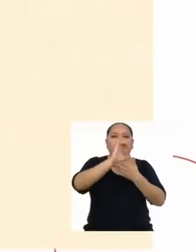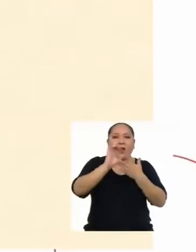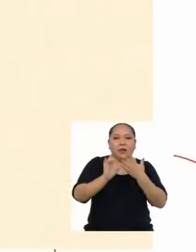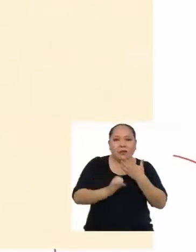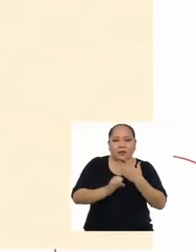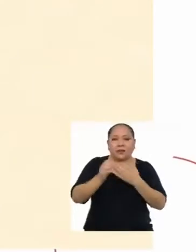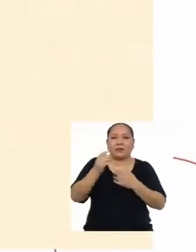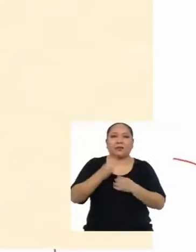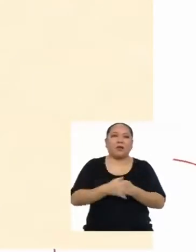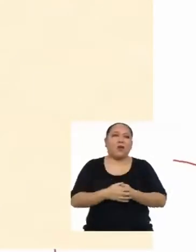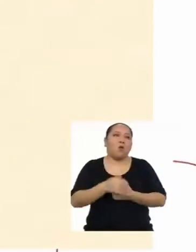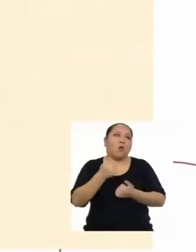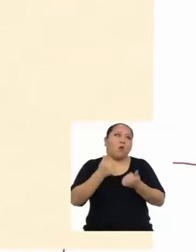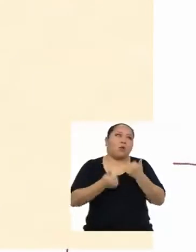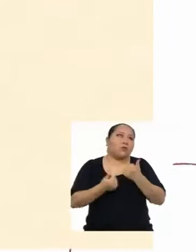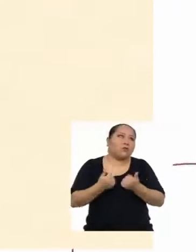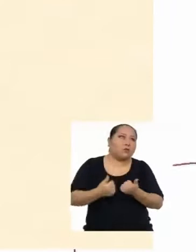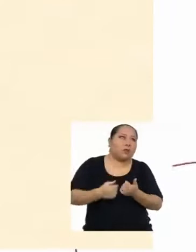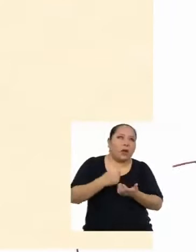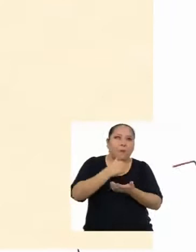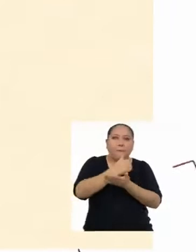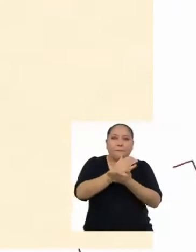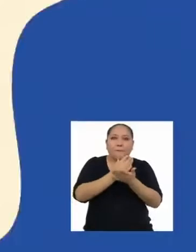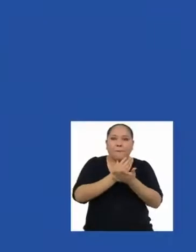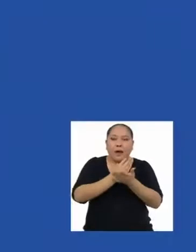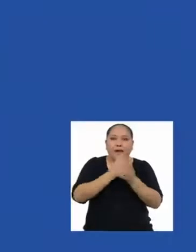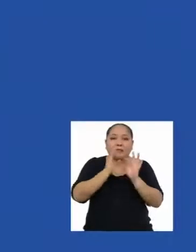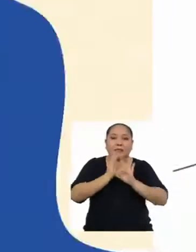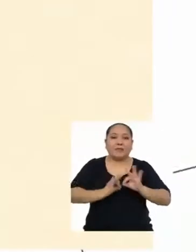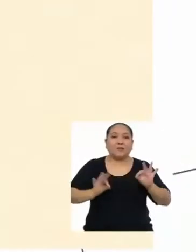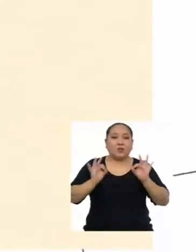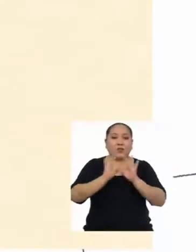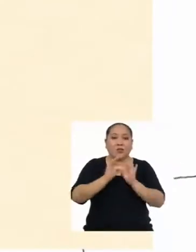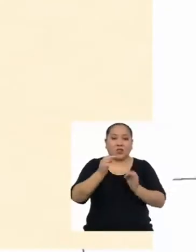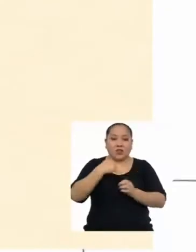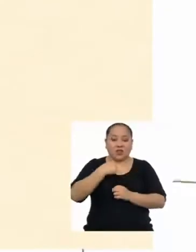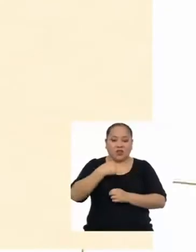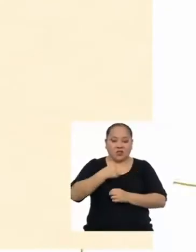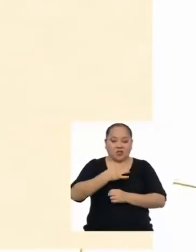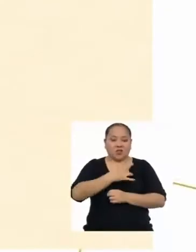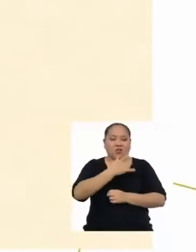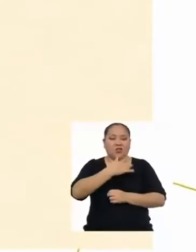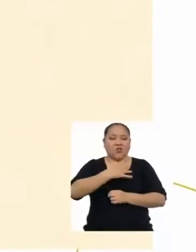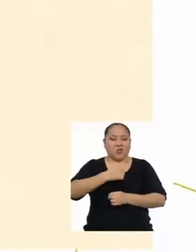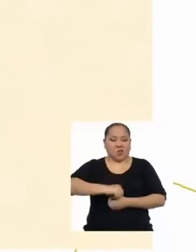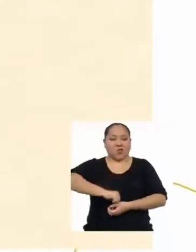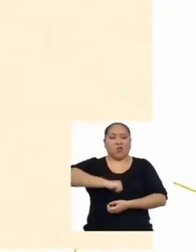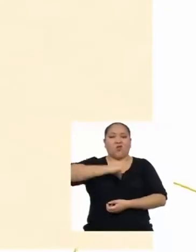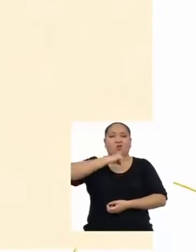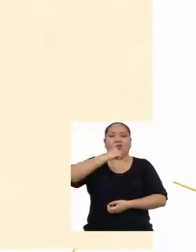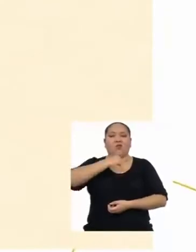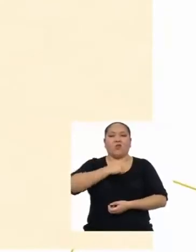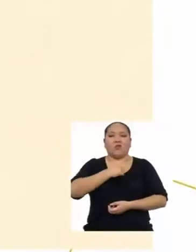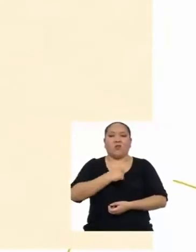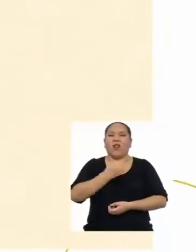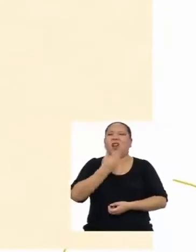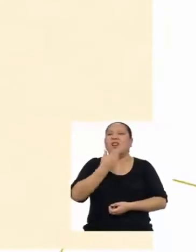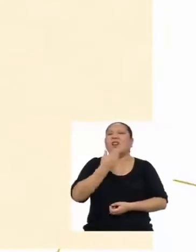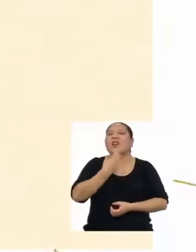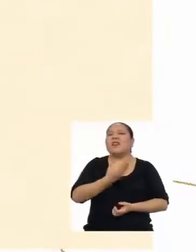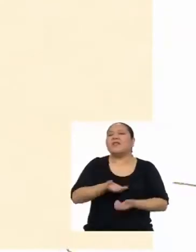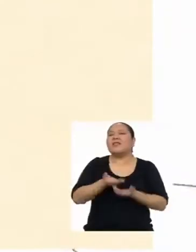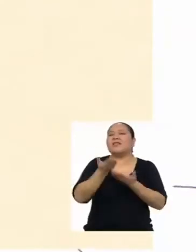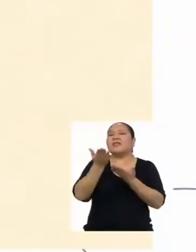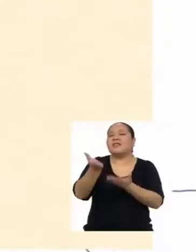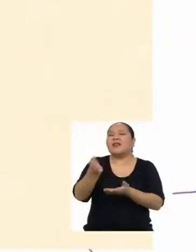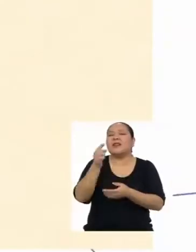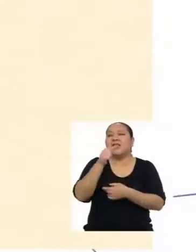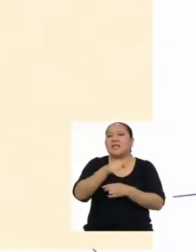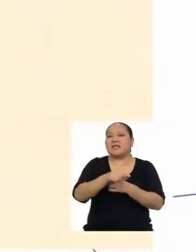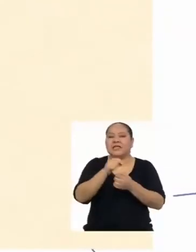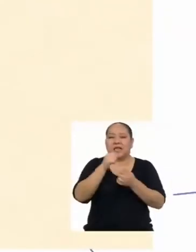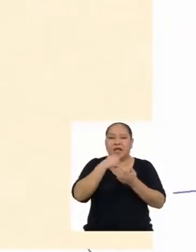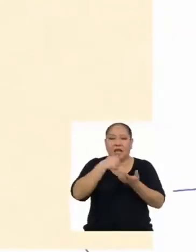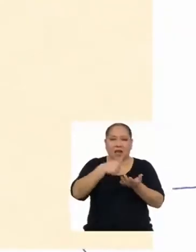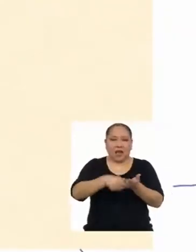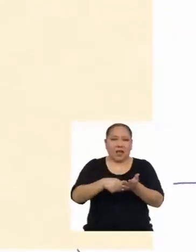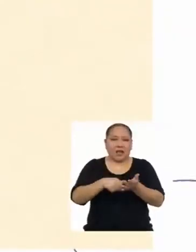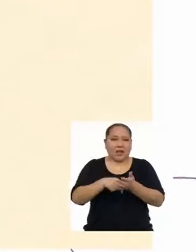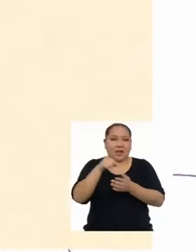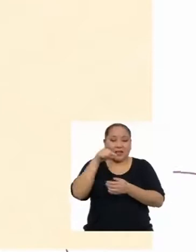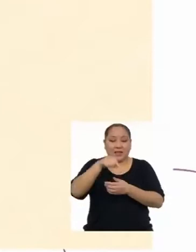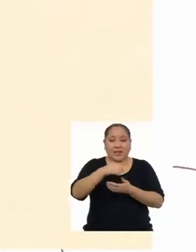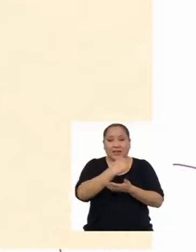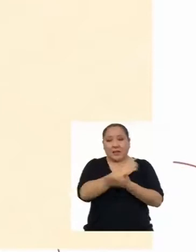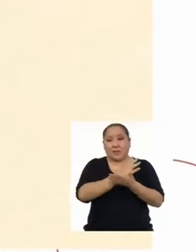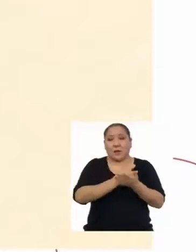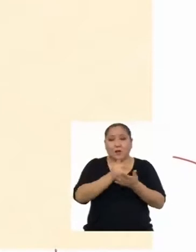o cualidades que me hacen sentir orgulloso. ¿A quién estará dirigida la carta? En este punto, cada uno puede